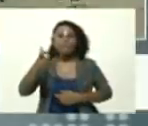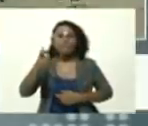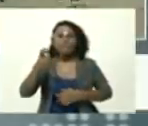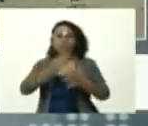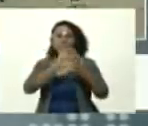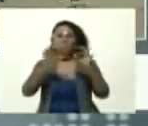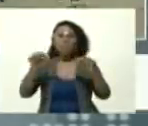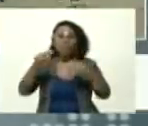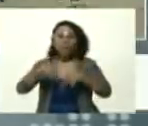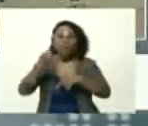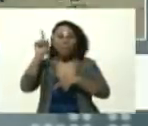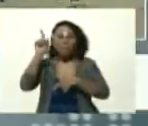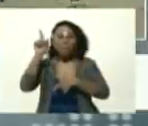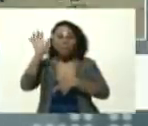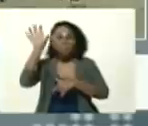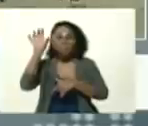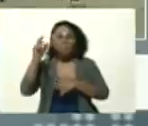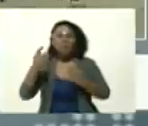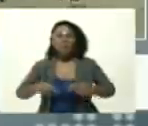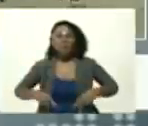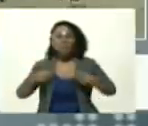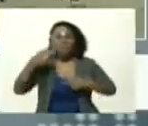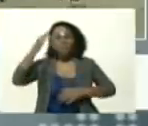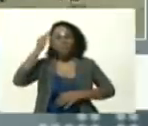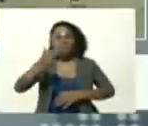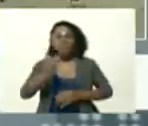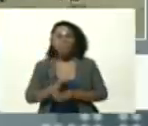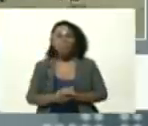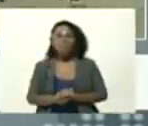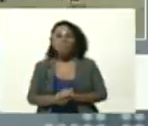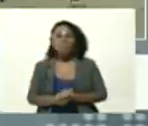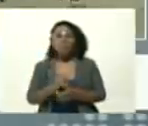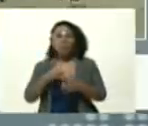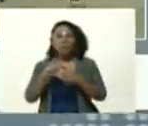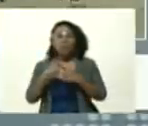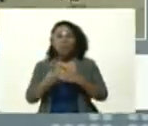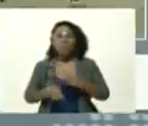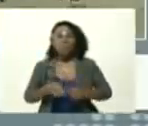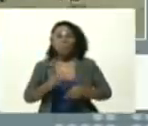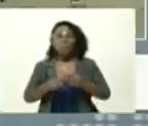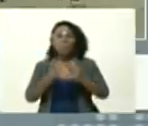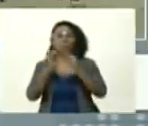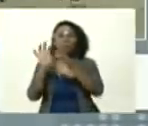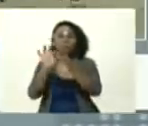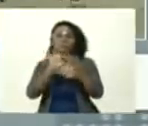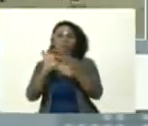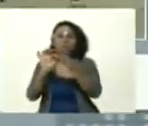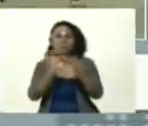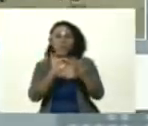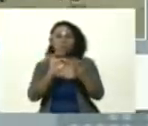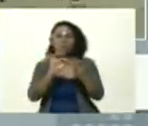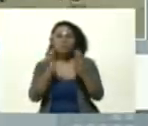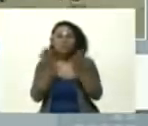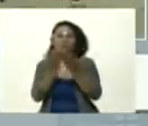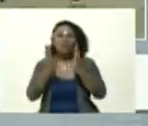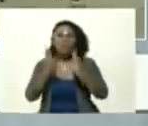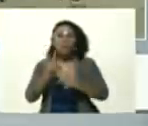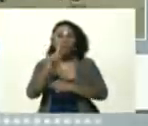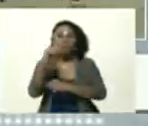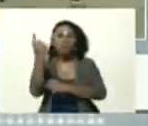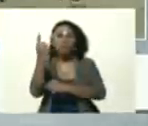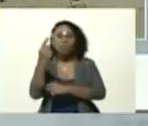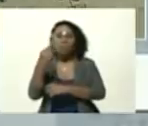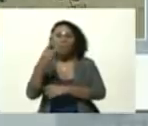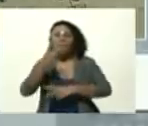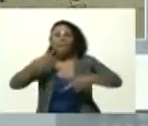del país con la vida militar, y entonces construyó la unión de las academias en un solo paseo,